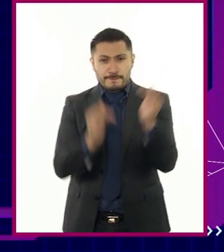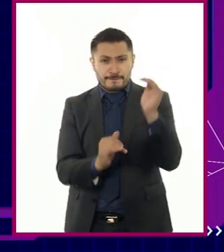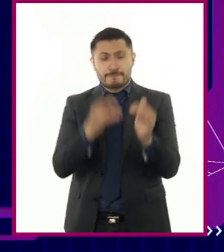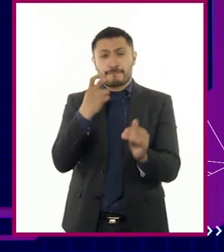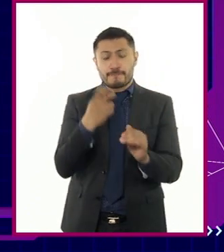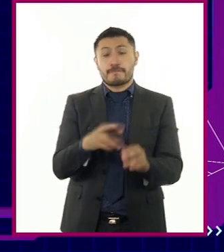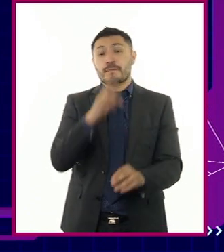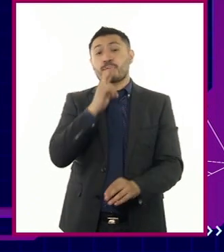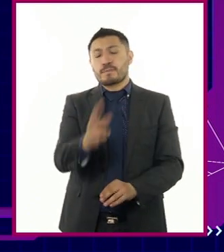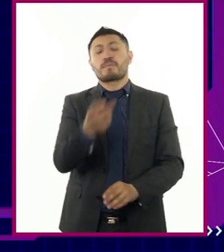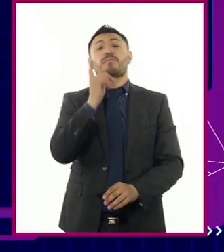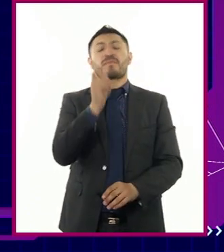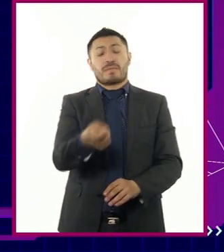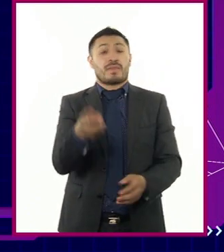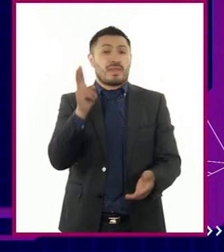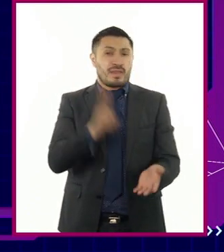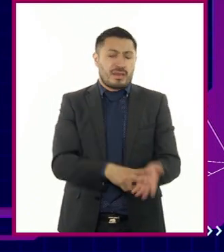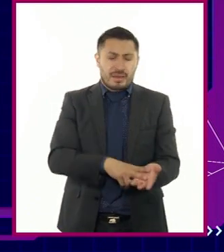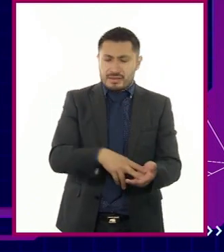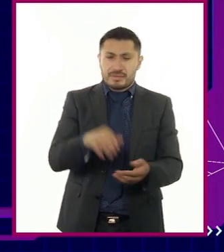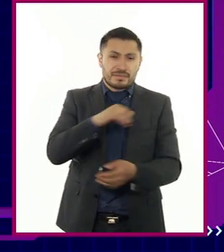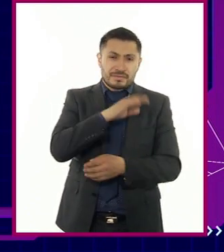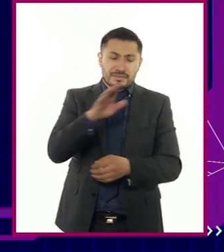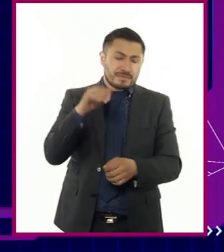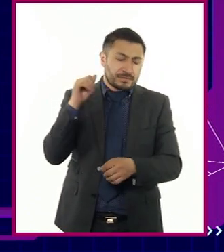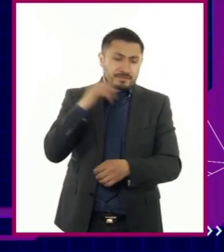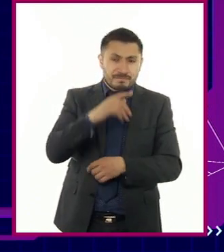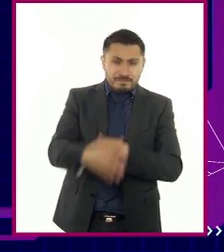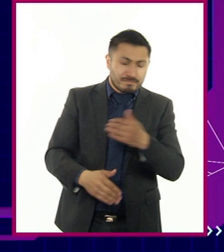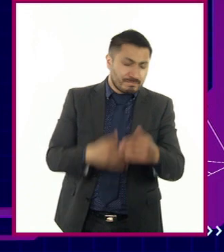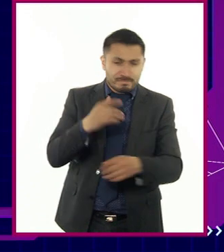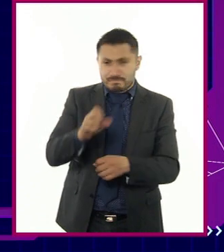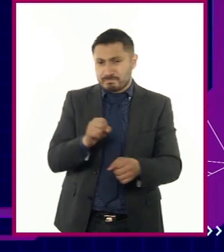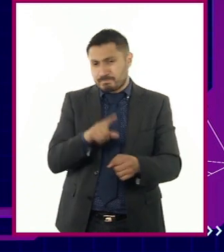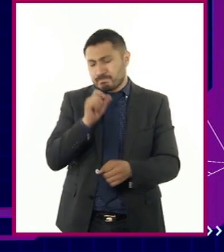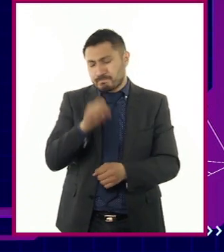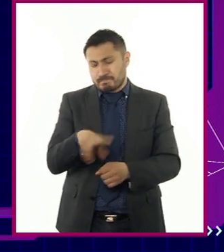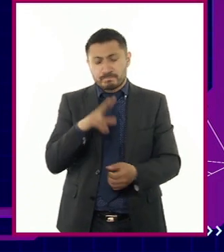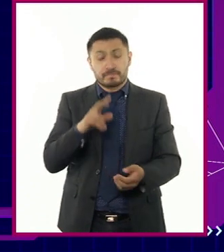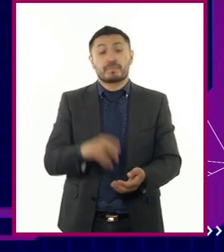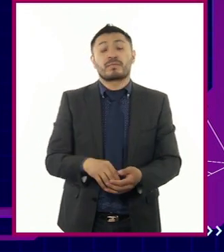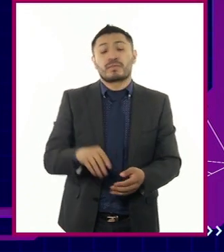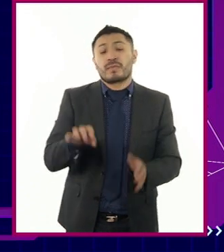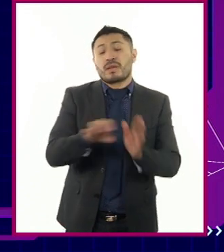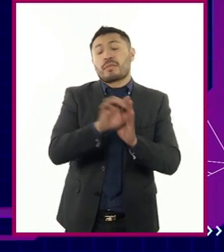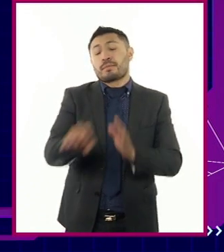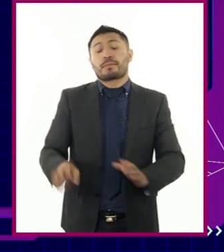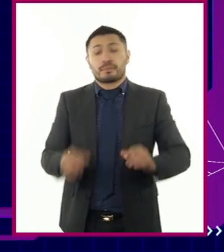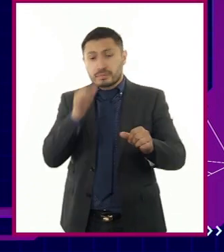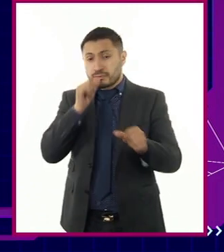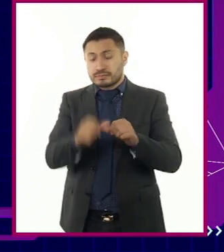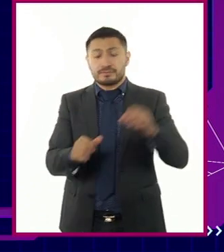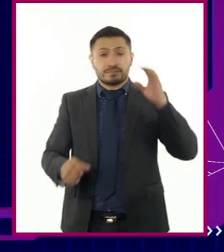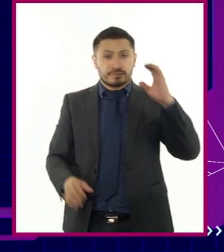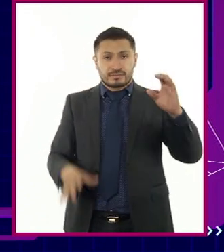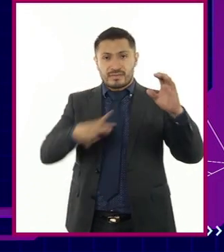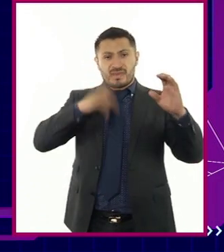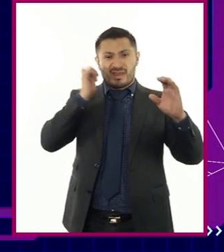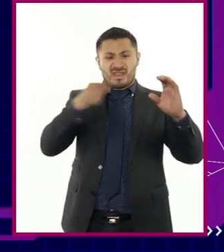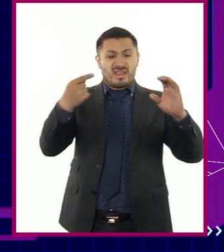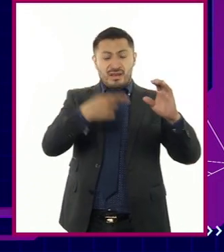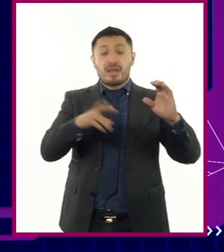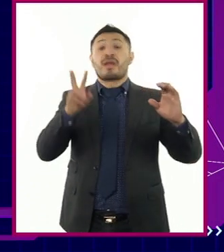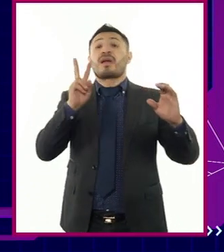magnitudes es un valor constante, en este caso simbolizado por la letra C, que representa a la velocidad de la